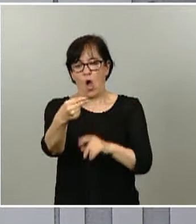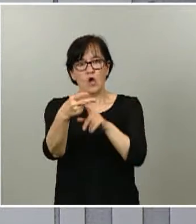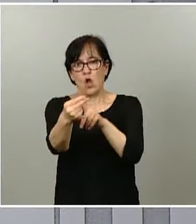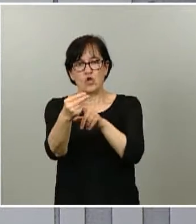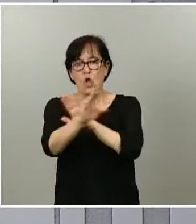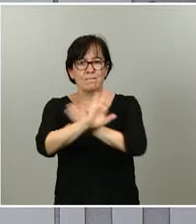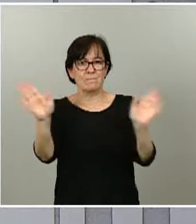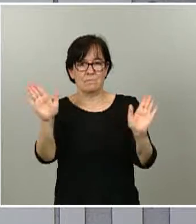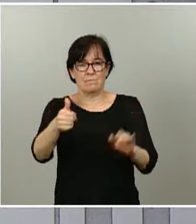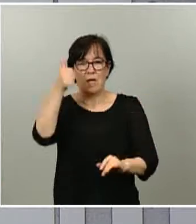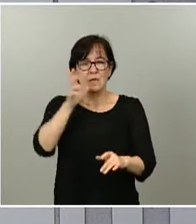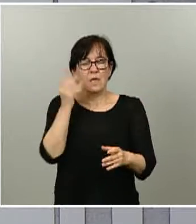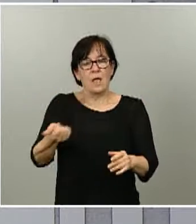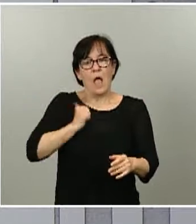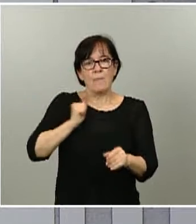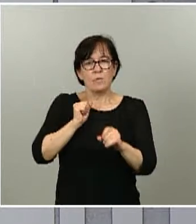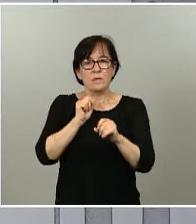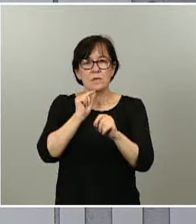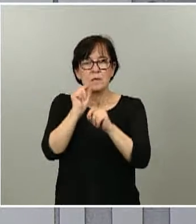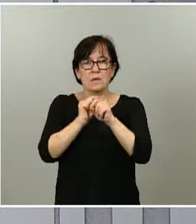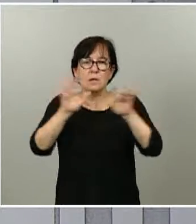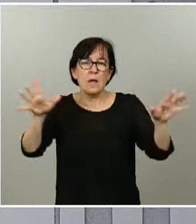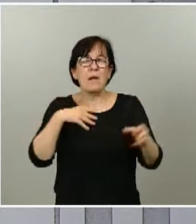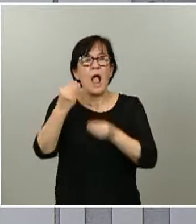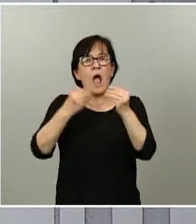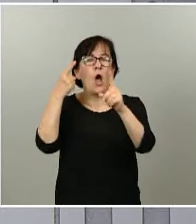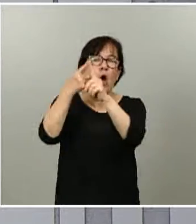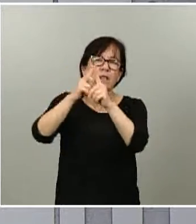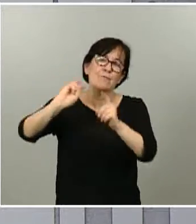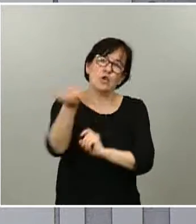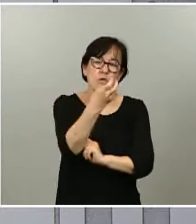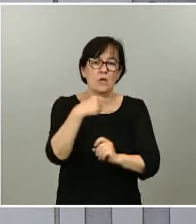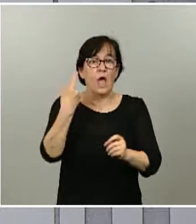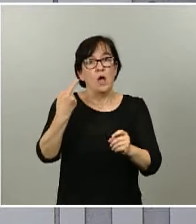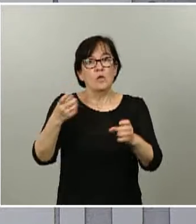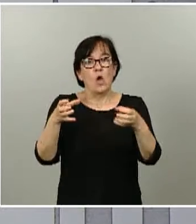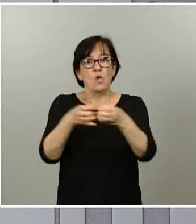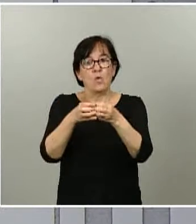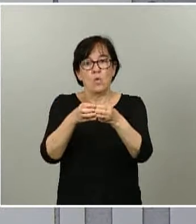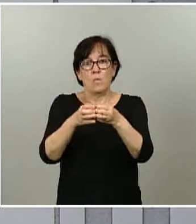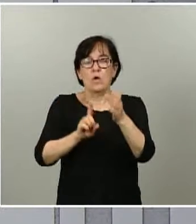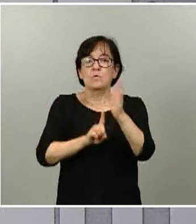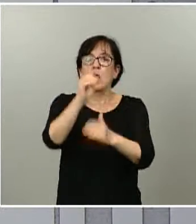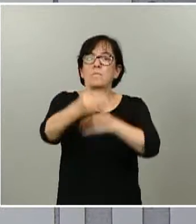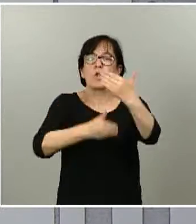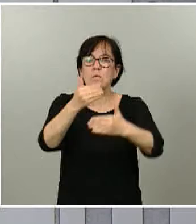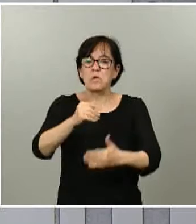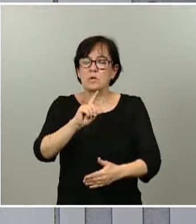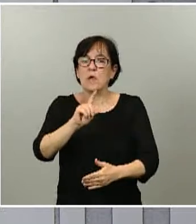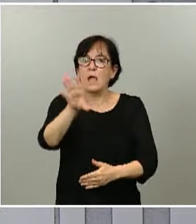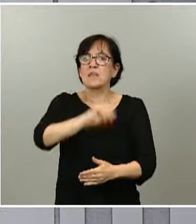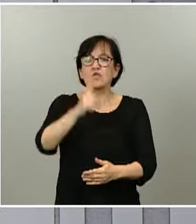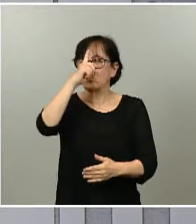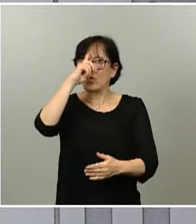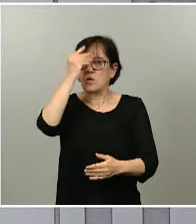incluso aprovechan la pandemia para otro tipo de fines, y hay algunos partidos progresistas que han entendido o que no han creído que